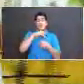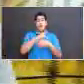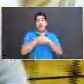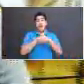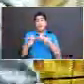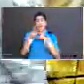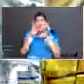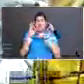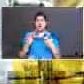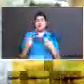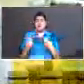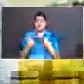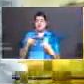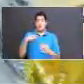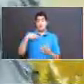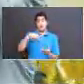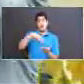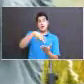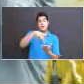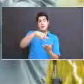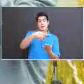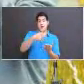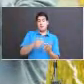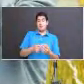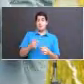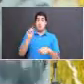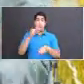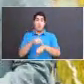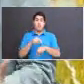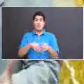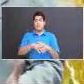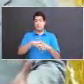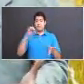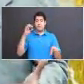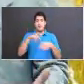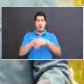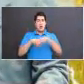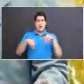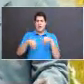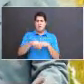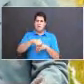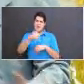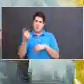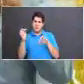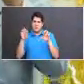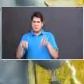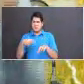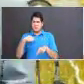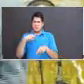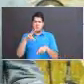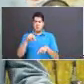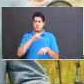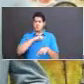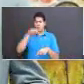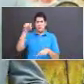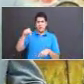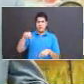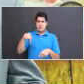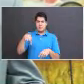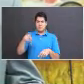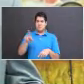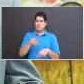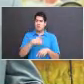caminando así y de repente... soy otra persona y ya no estoy aquí y solo la ropa quedó tirada.